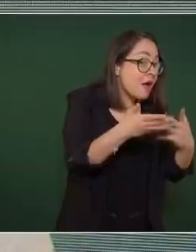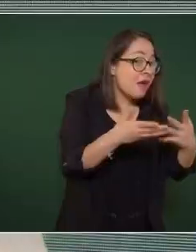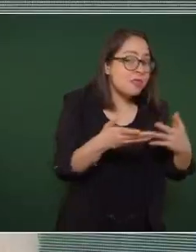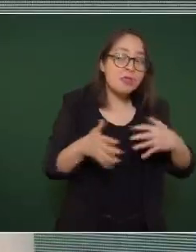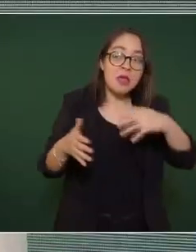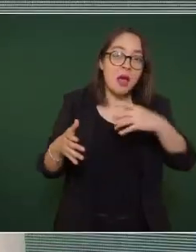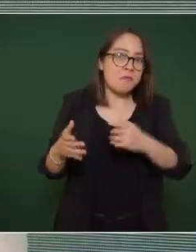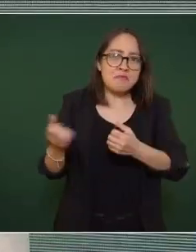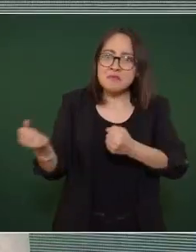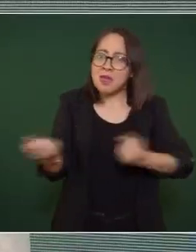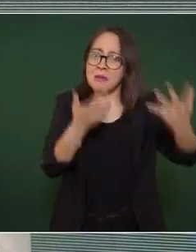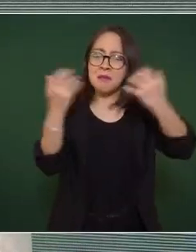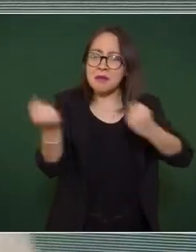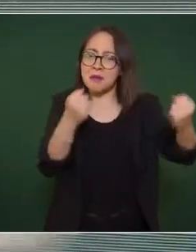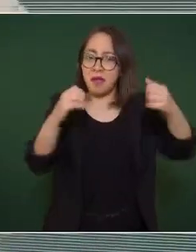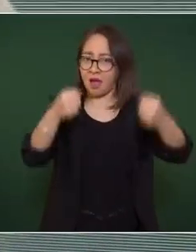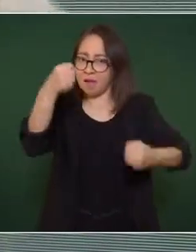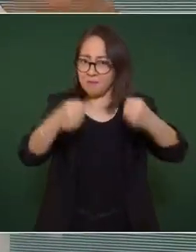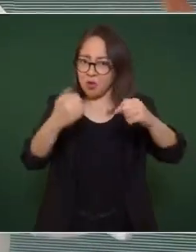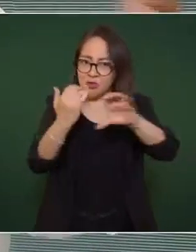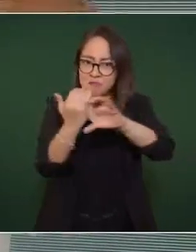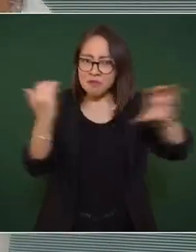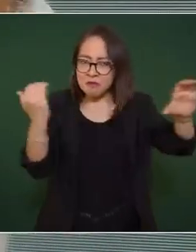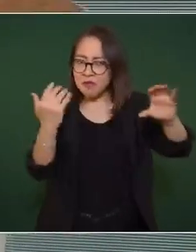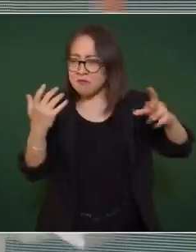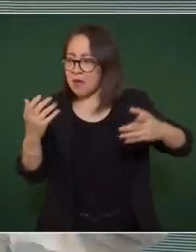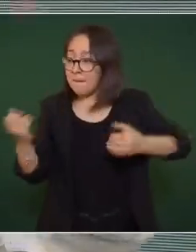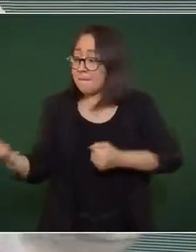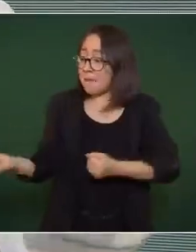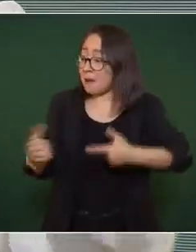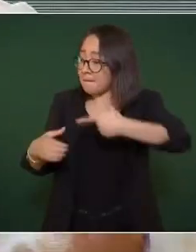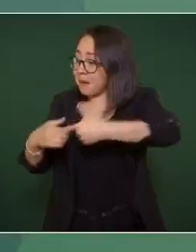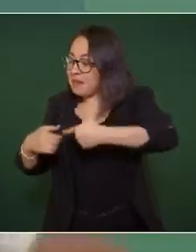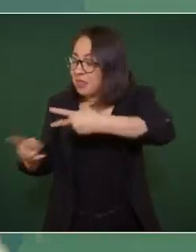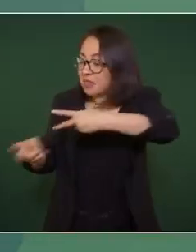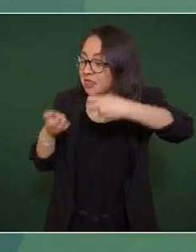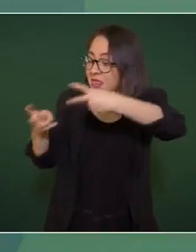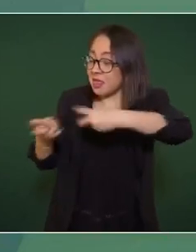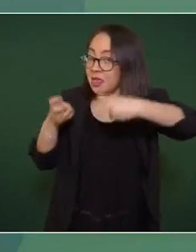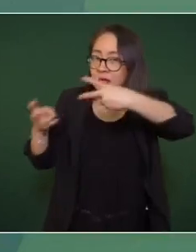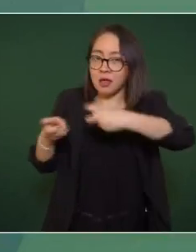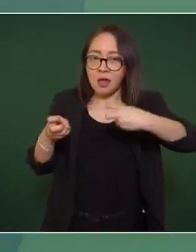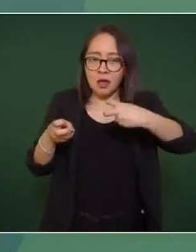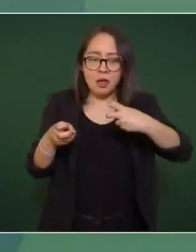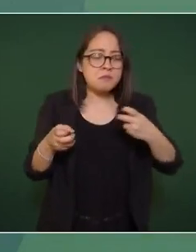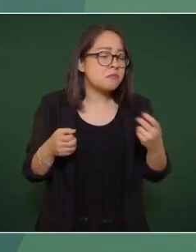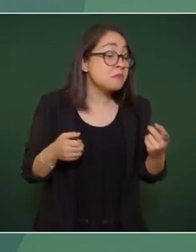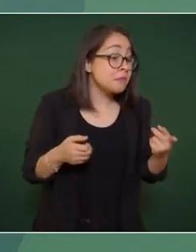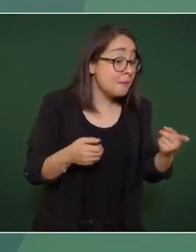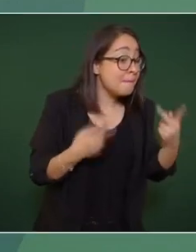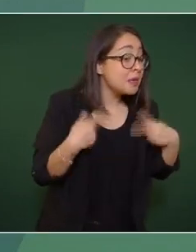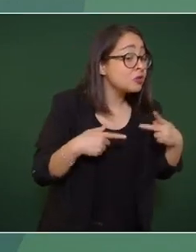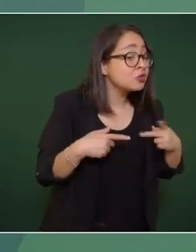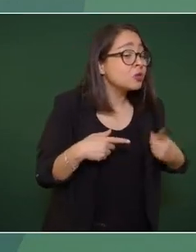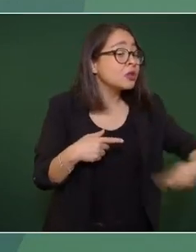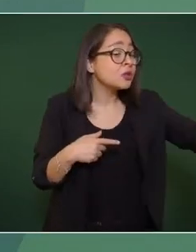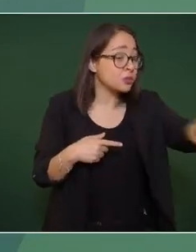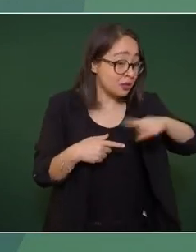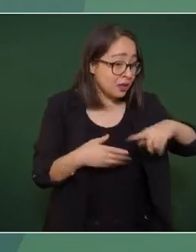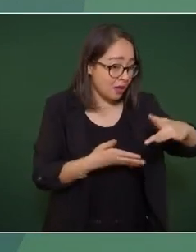sacaban pipas y para tener el apoyo de la gente les dejaban que